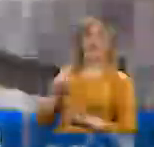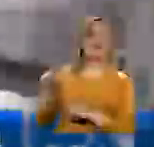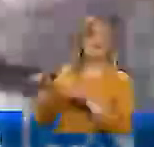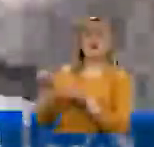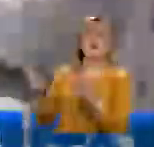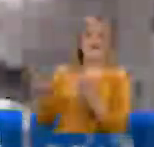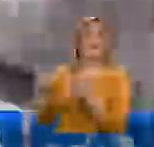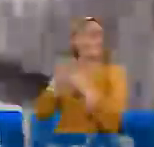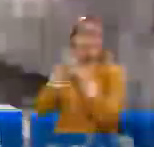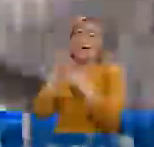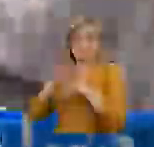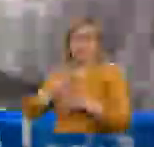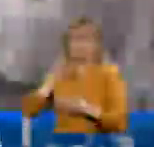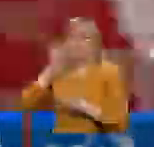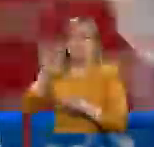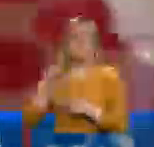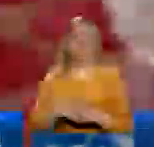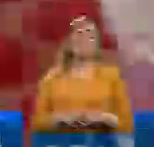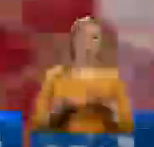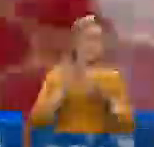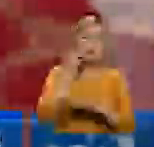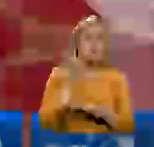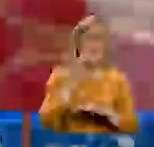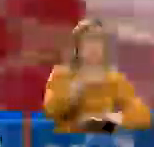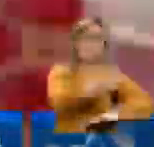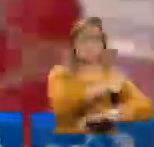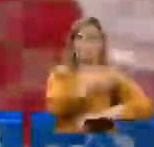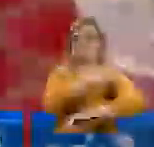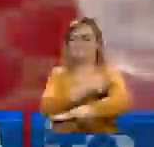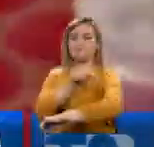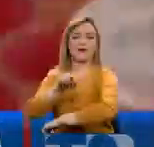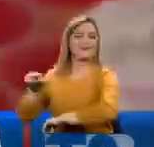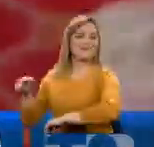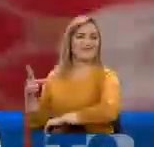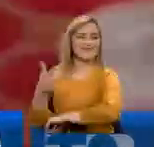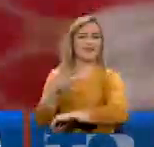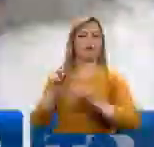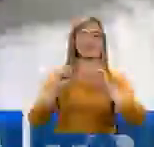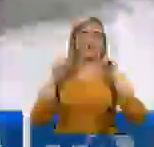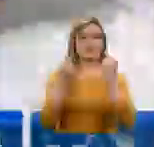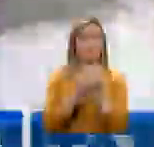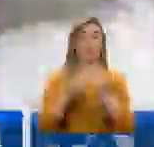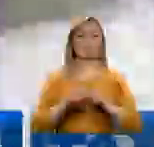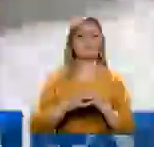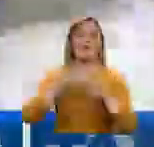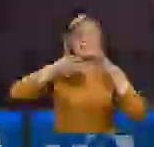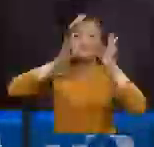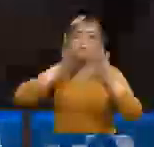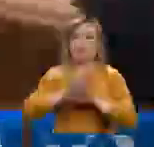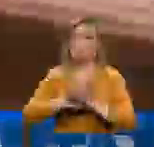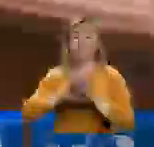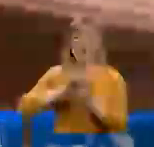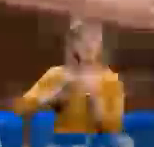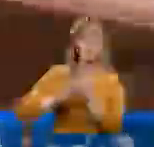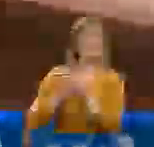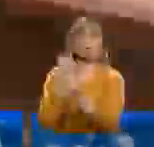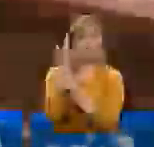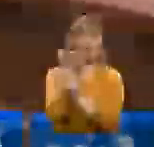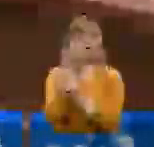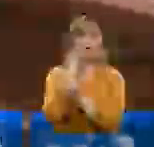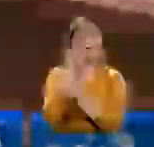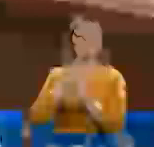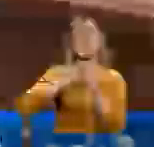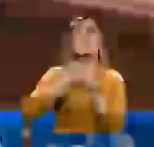Perú podría acabar en diciembre. La vacuna de Sinopharm será la primera en ser probada de manera masiva en Perú, el primer país del mundo